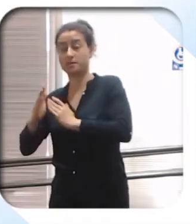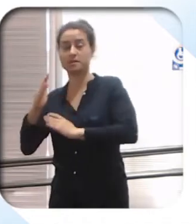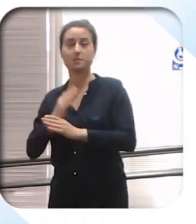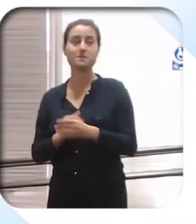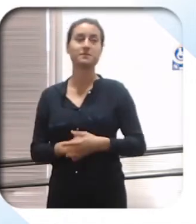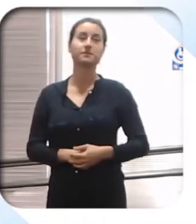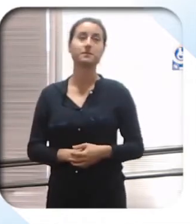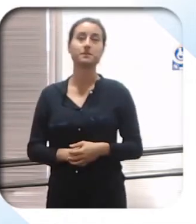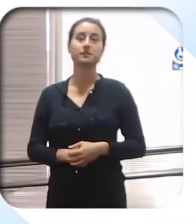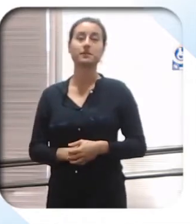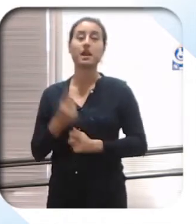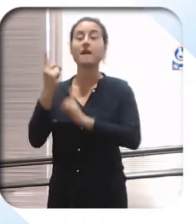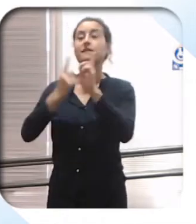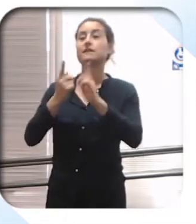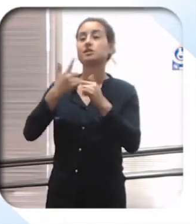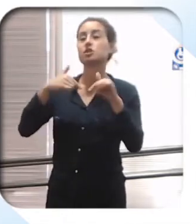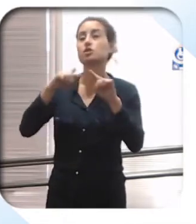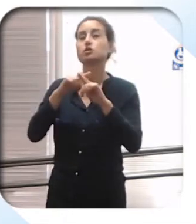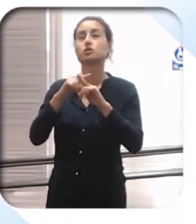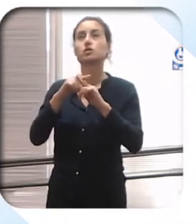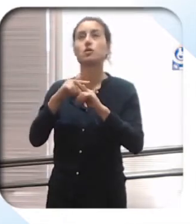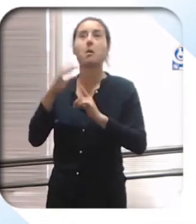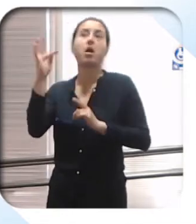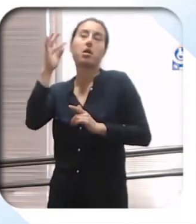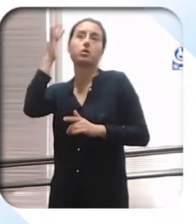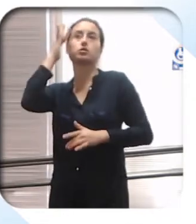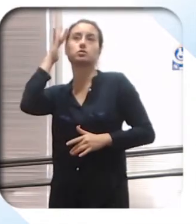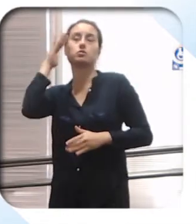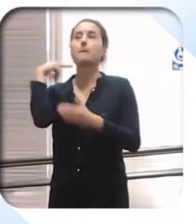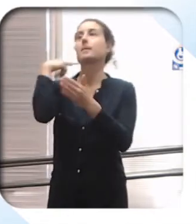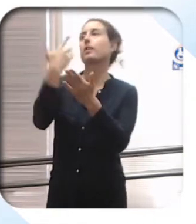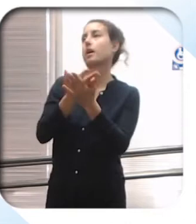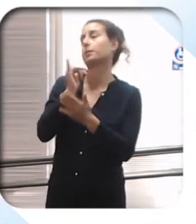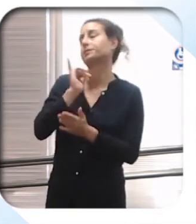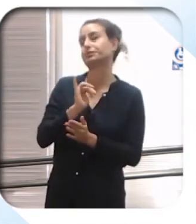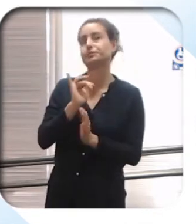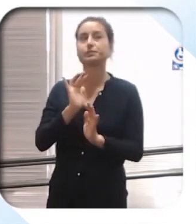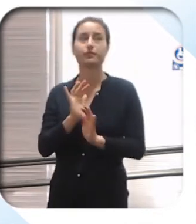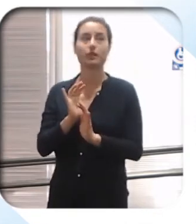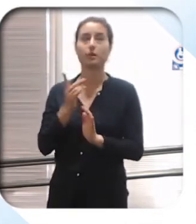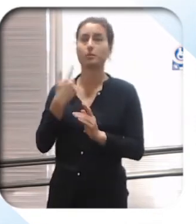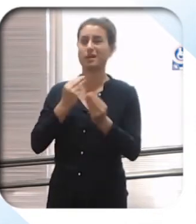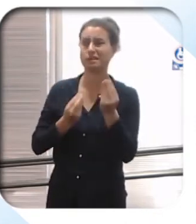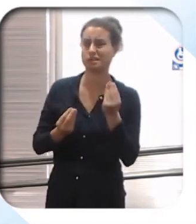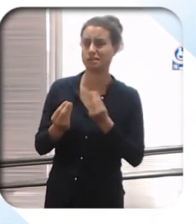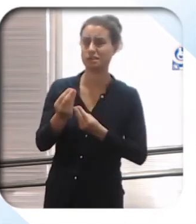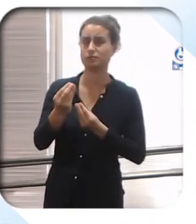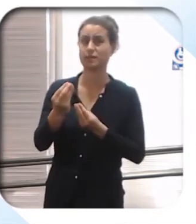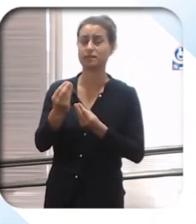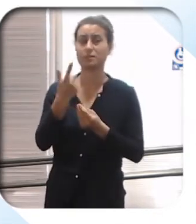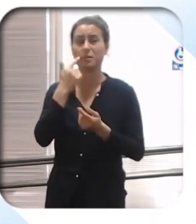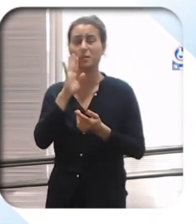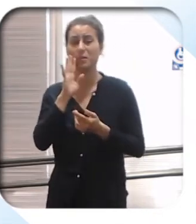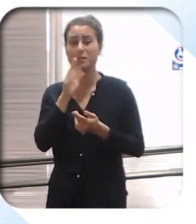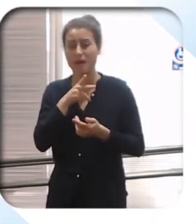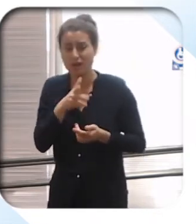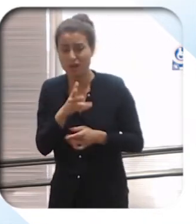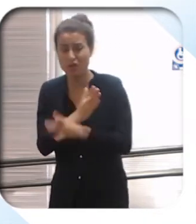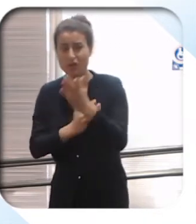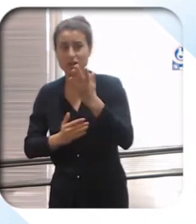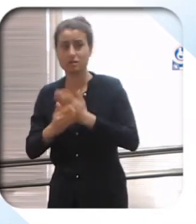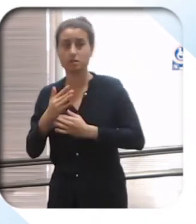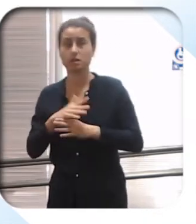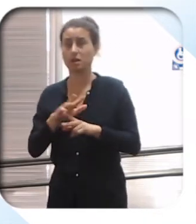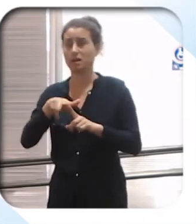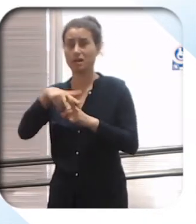¿no? Que a veces nosotros teóricamente planteamos de este lado, pero hay que estar del otro lugar, hay que estar de ese otro lugar